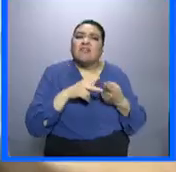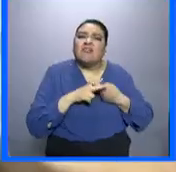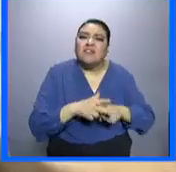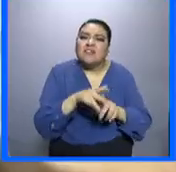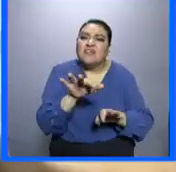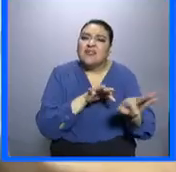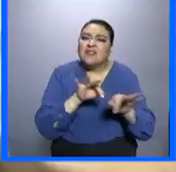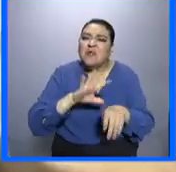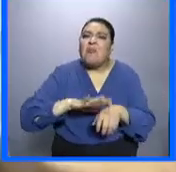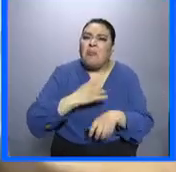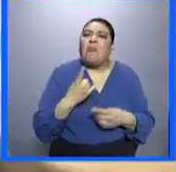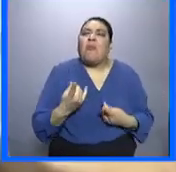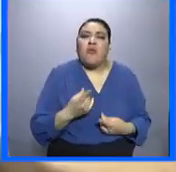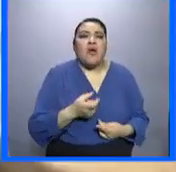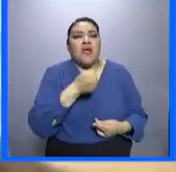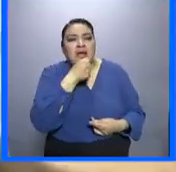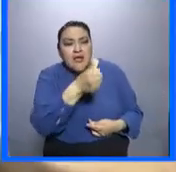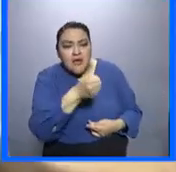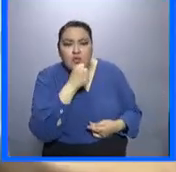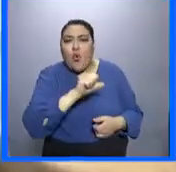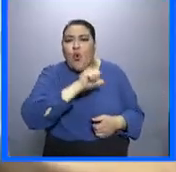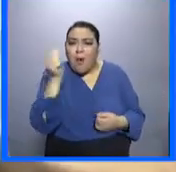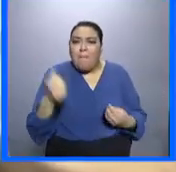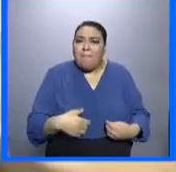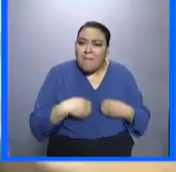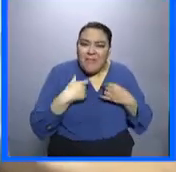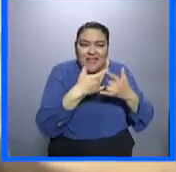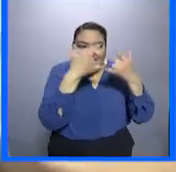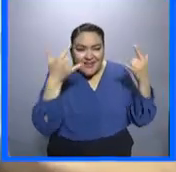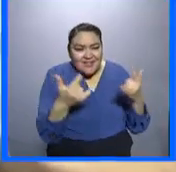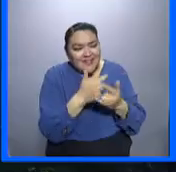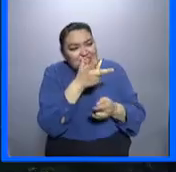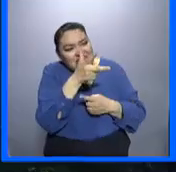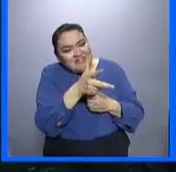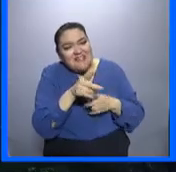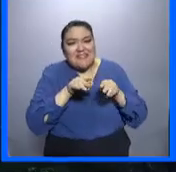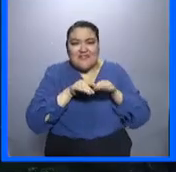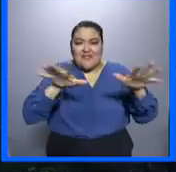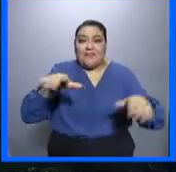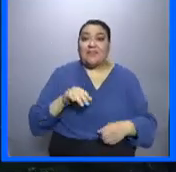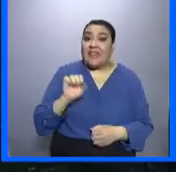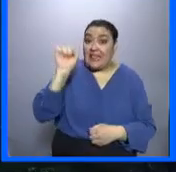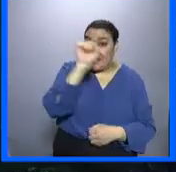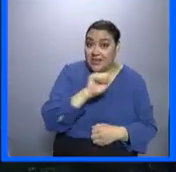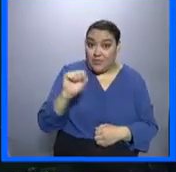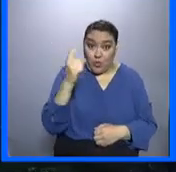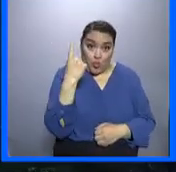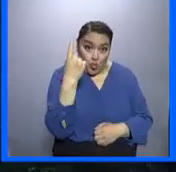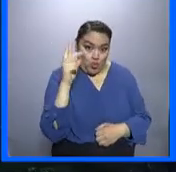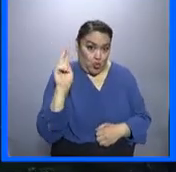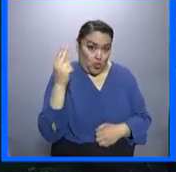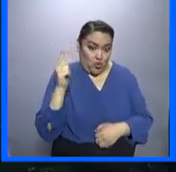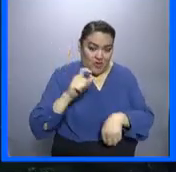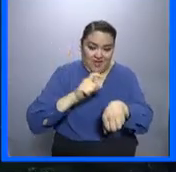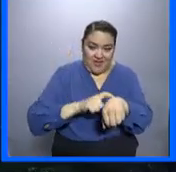dedicarse a la impartición de justicia y momentos emblemáticos de su vida? El sábado 1 de noviembre a